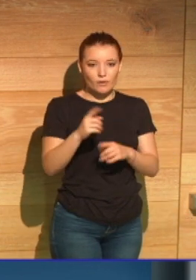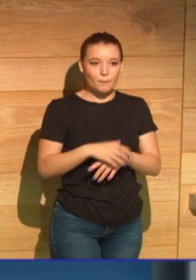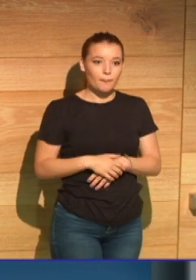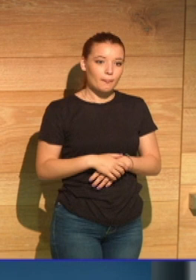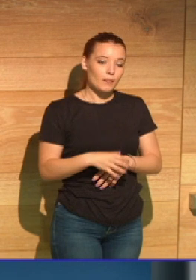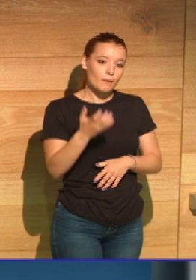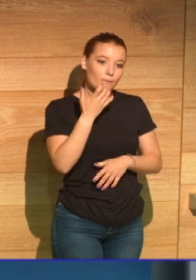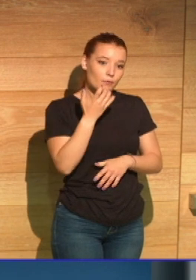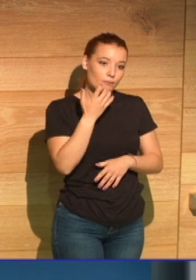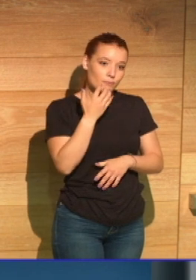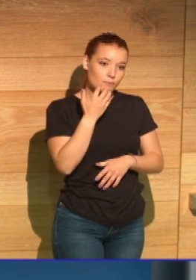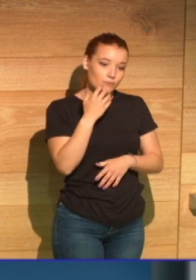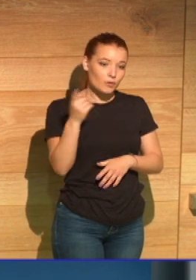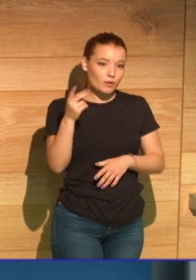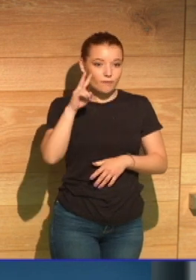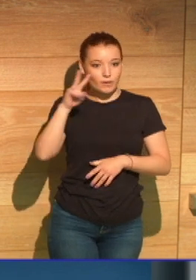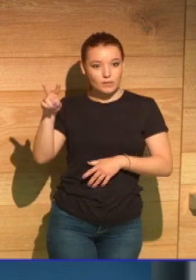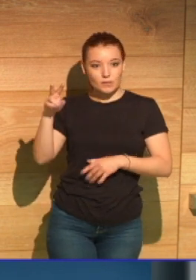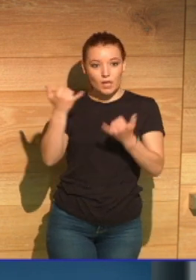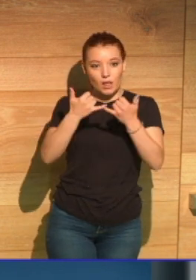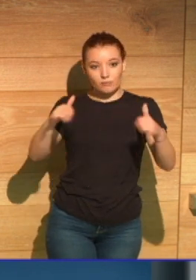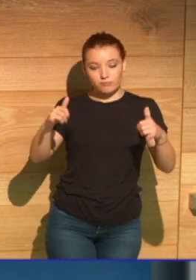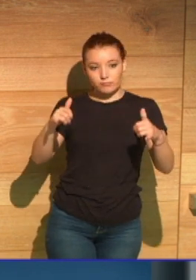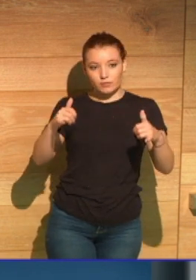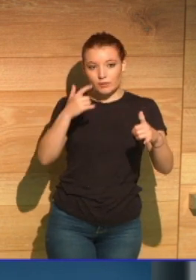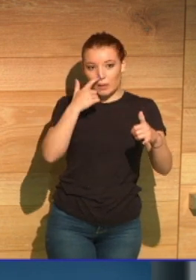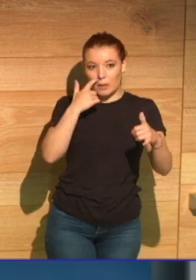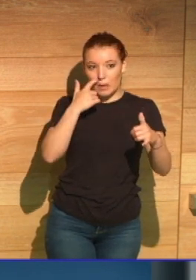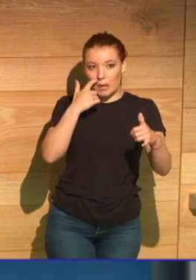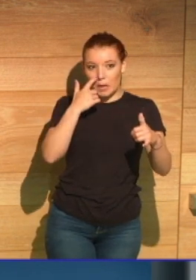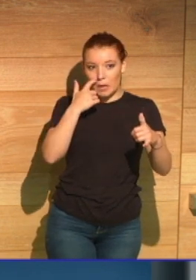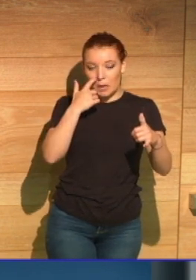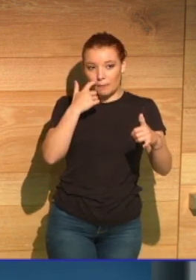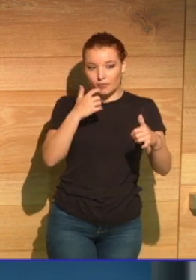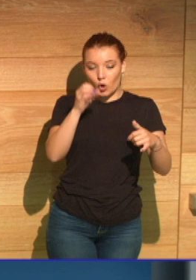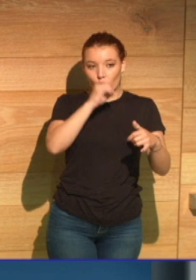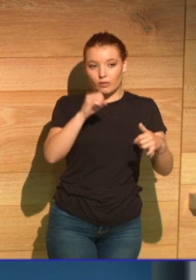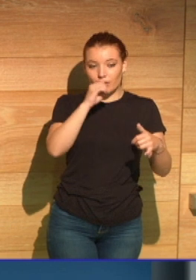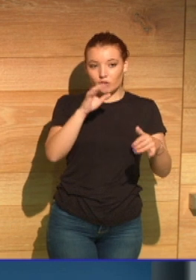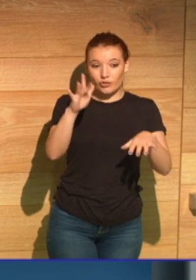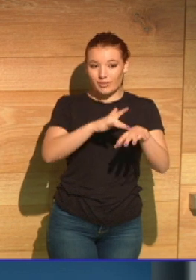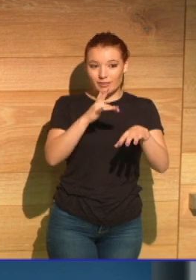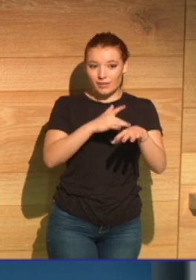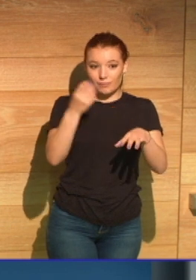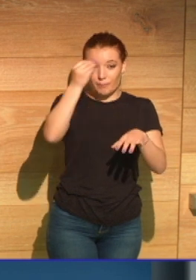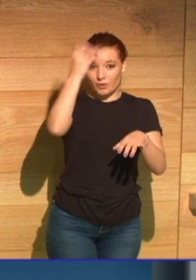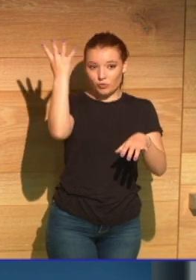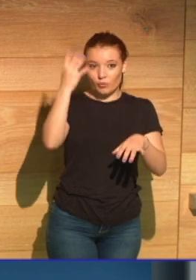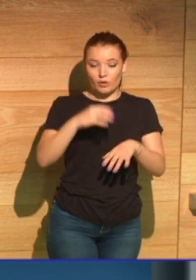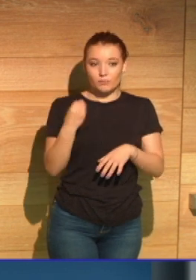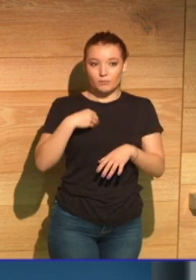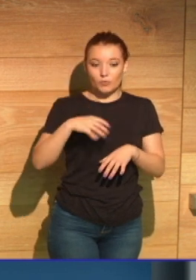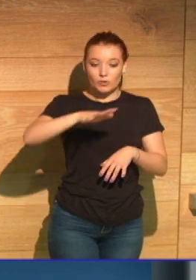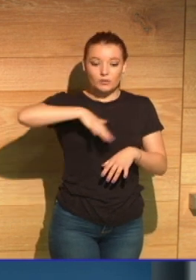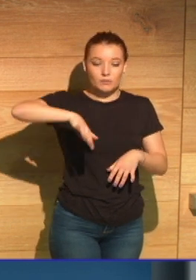la celebración de nuestro aniversario con Mariana Bo, un concierto totalmente digital, totalmente virtual en este espacio que les contaba, en este espacio